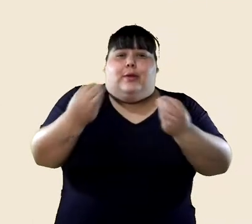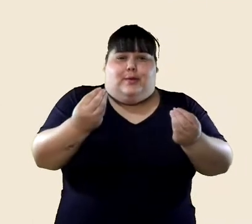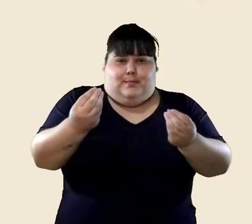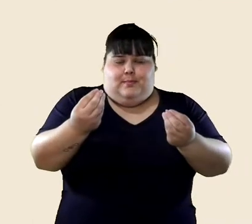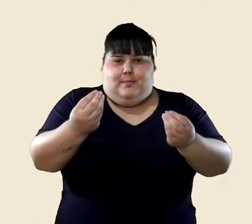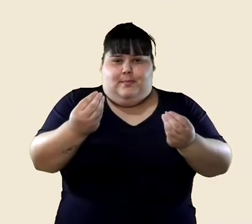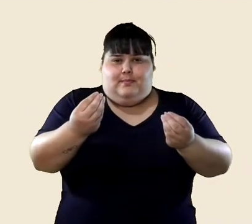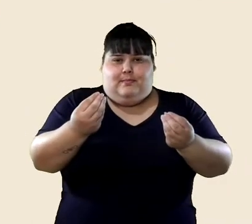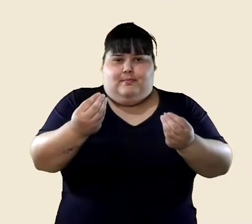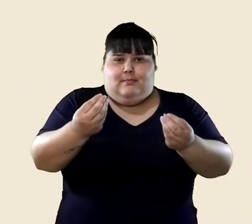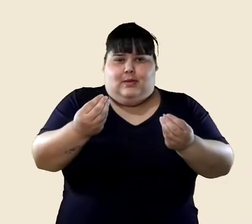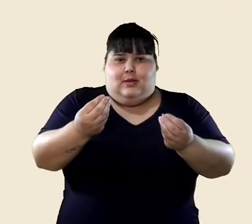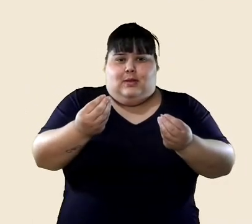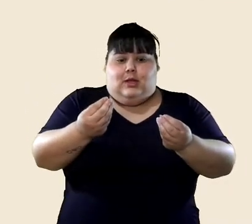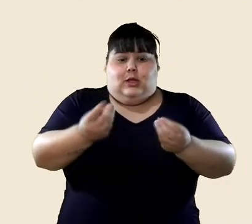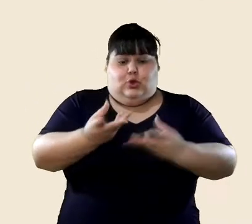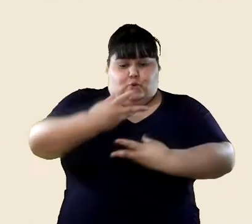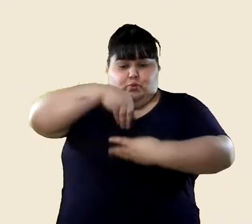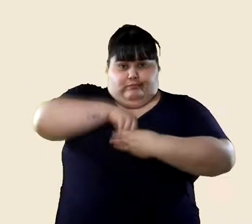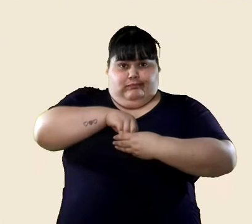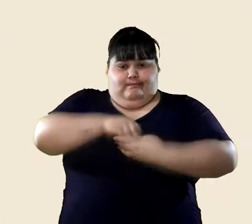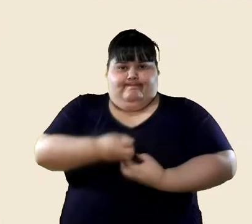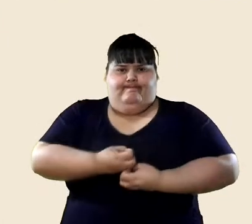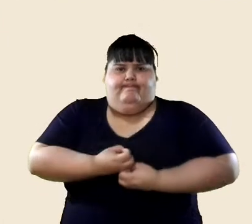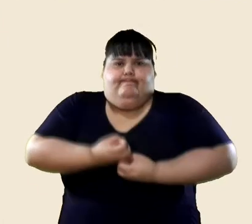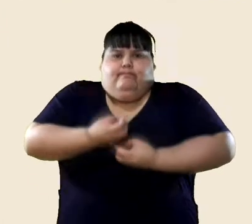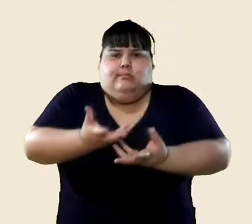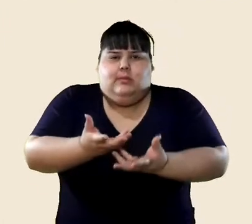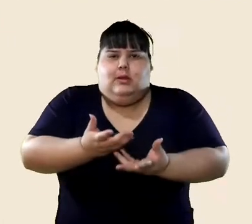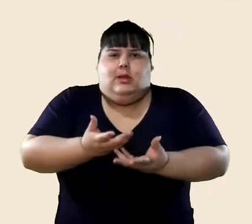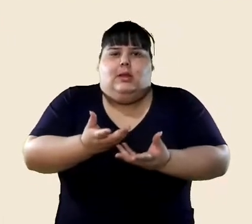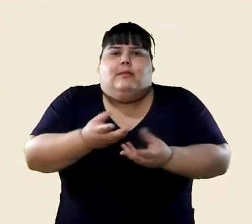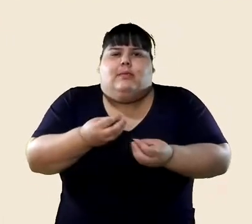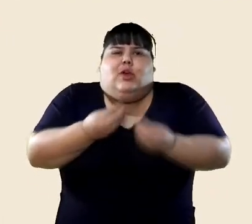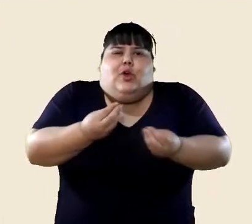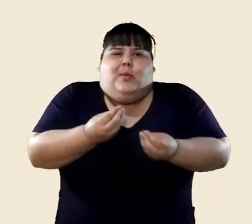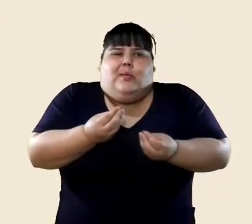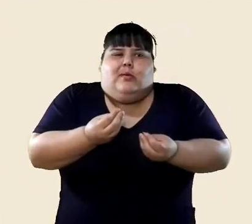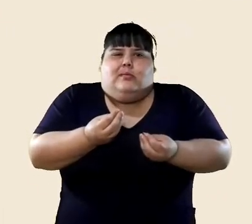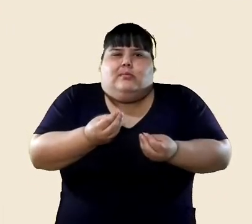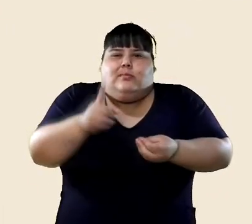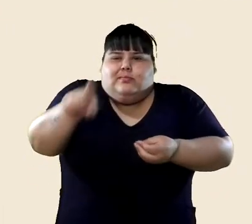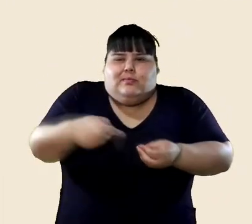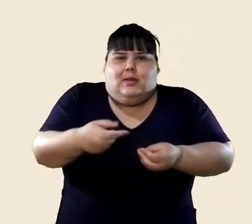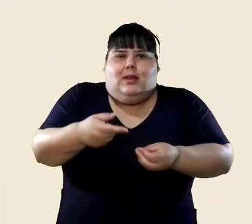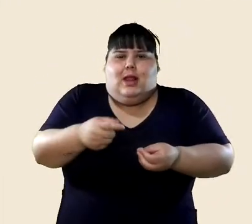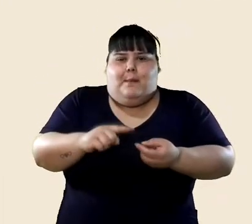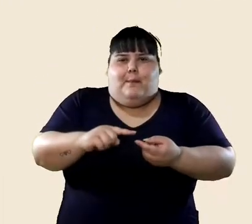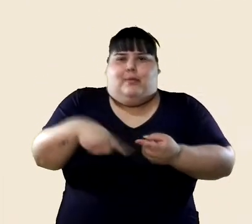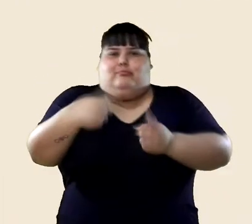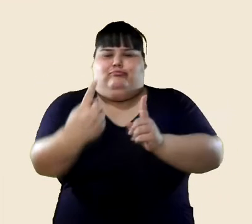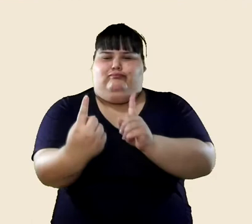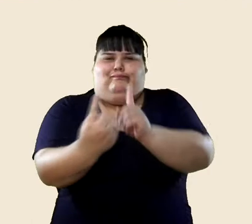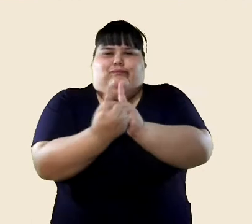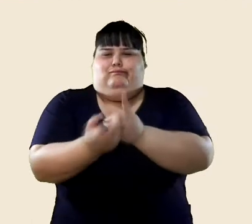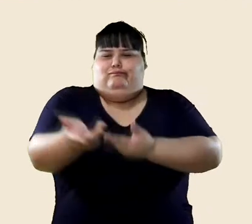que transmitiendo nuestra propia subjetividad. Y esto se hace a partir del intercambio, del hablar con el otro, de decirle, de